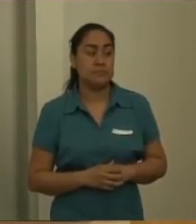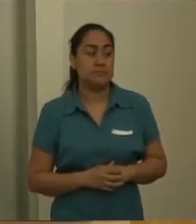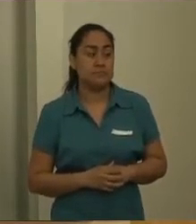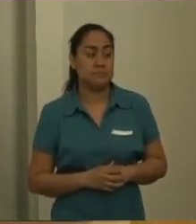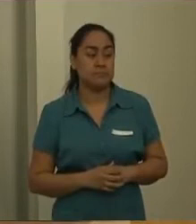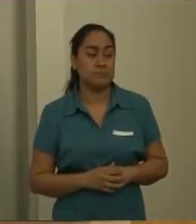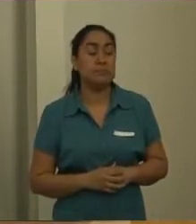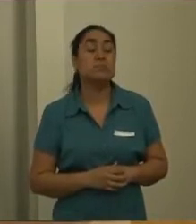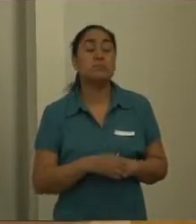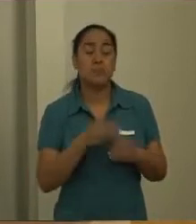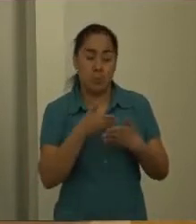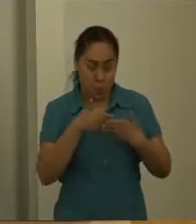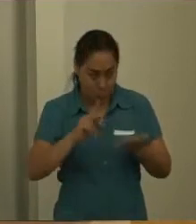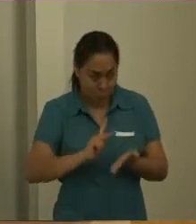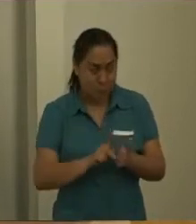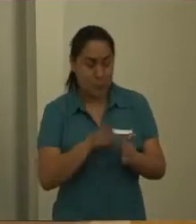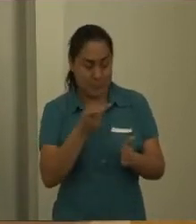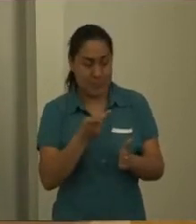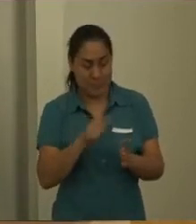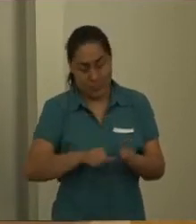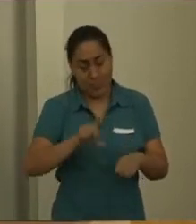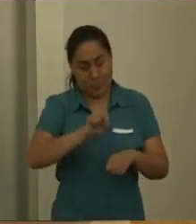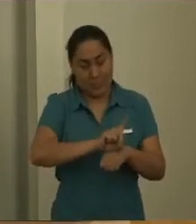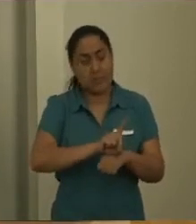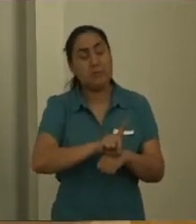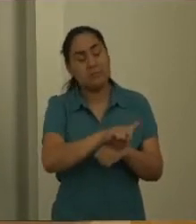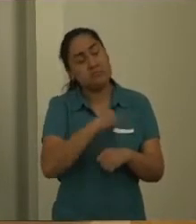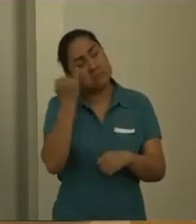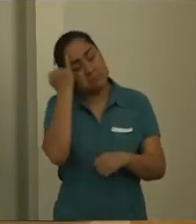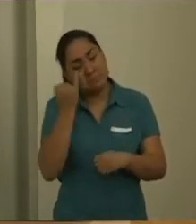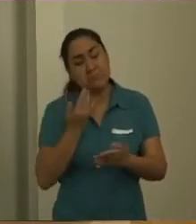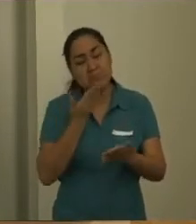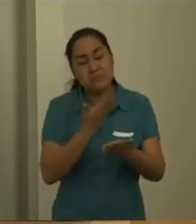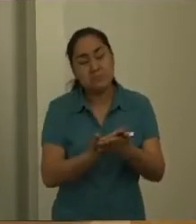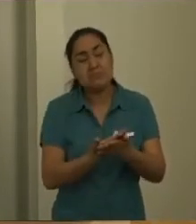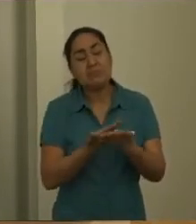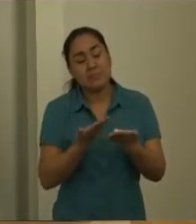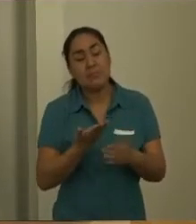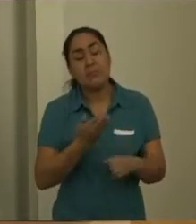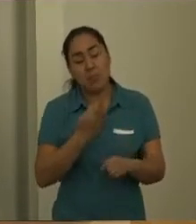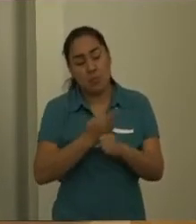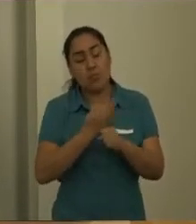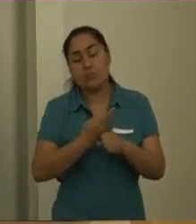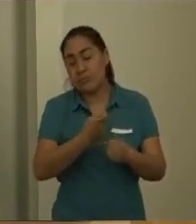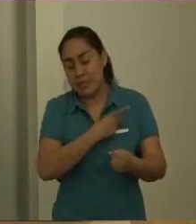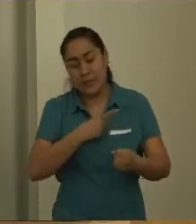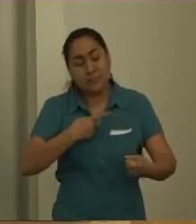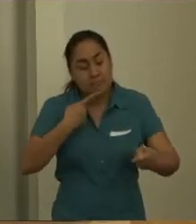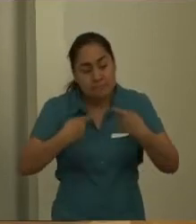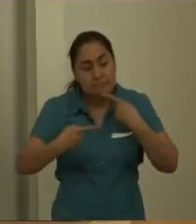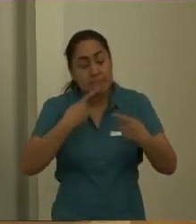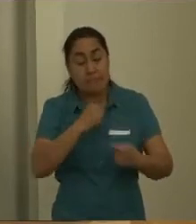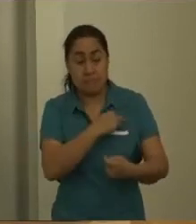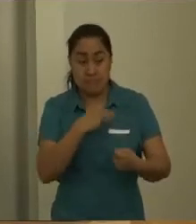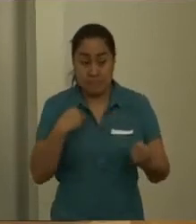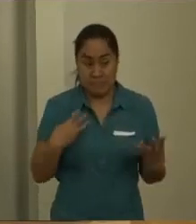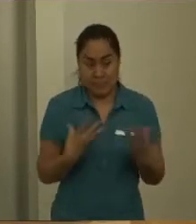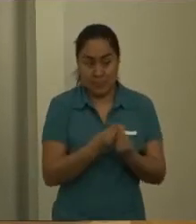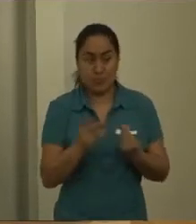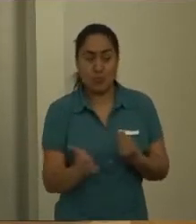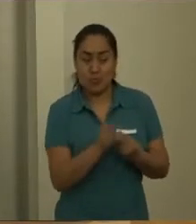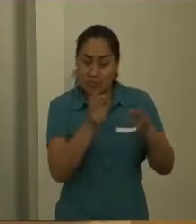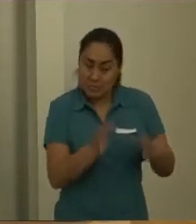juntos nuevamente en este marco nos propondremos dar paso al diálogo entre miembros de las comunidades de los pueblos